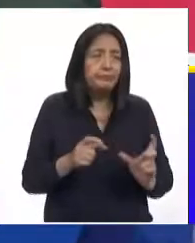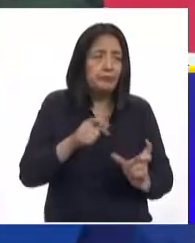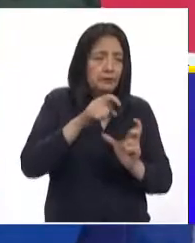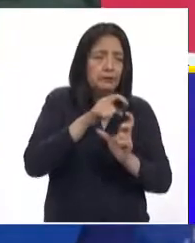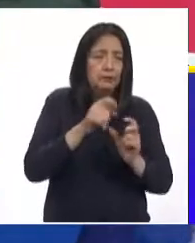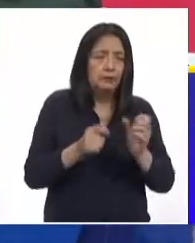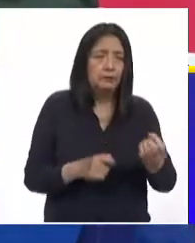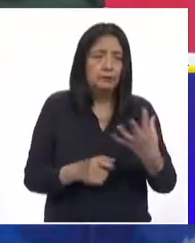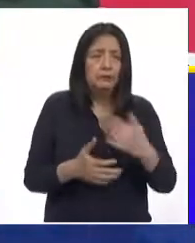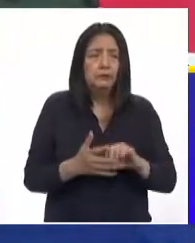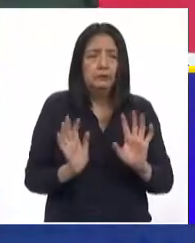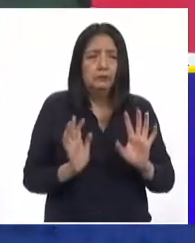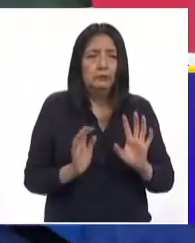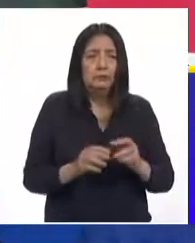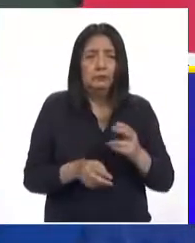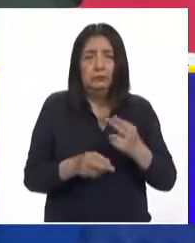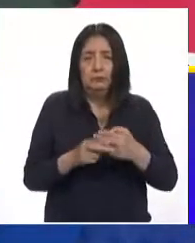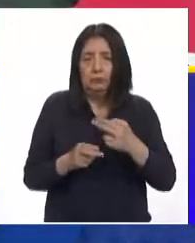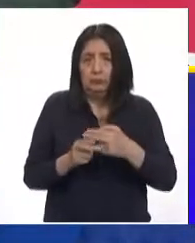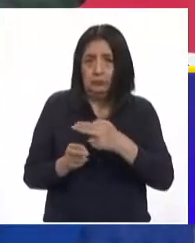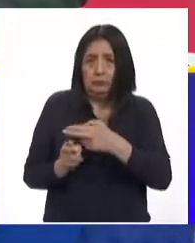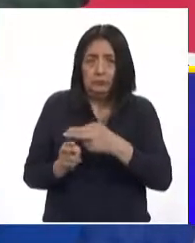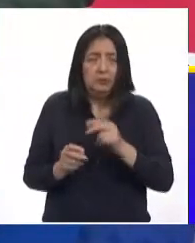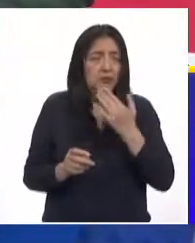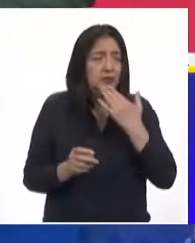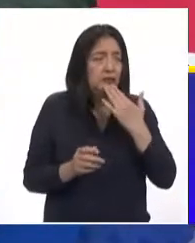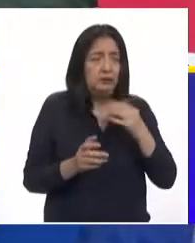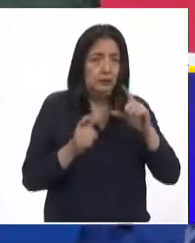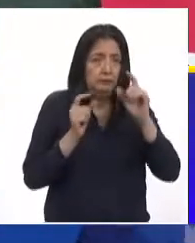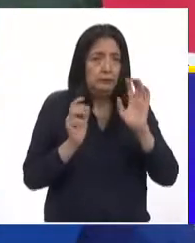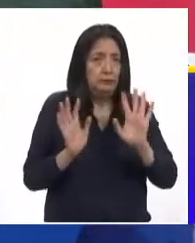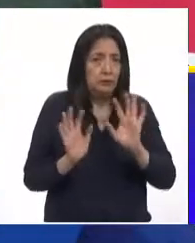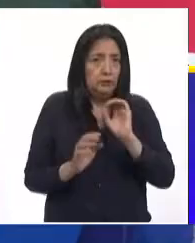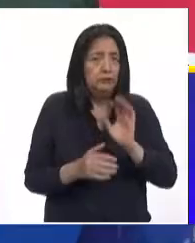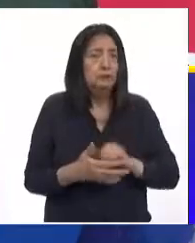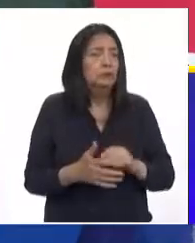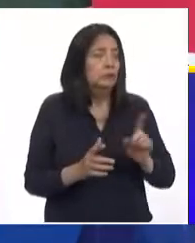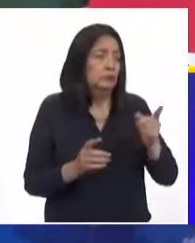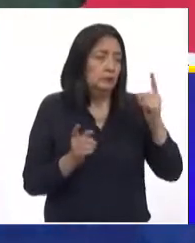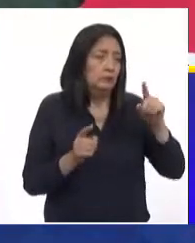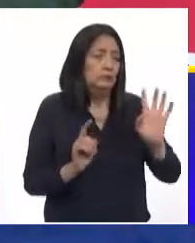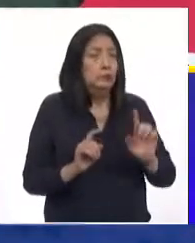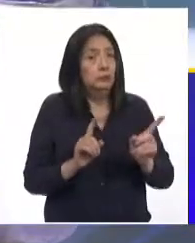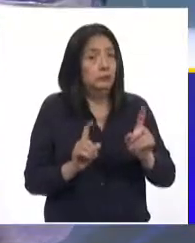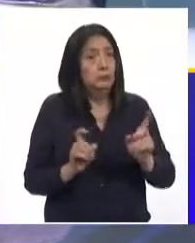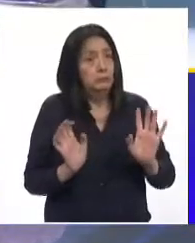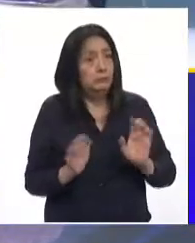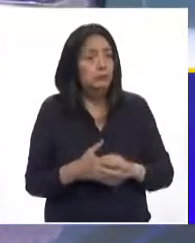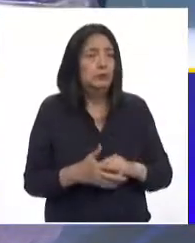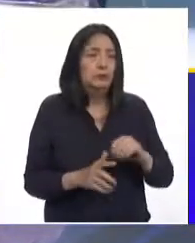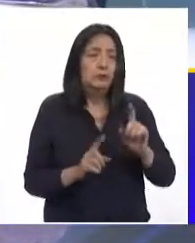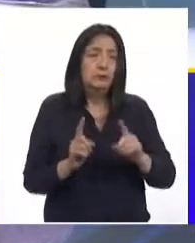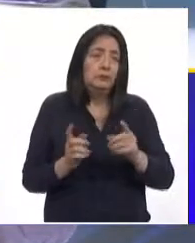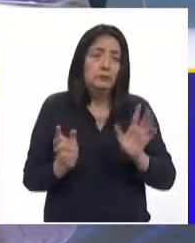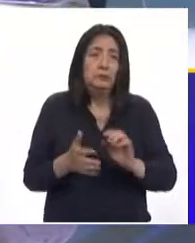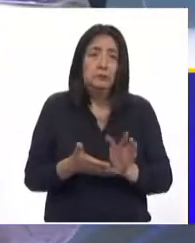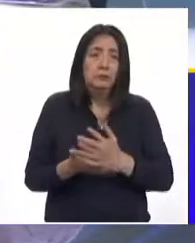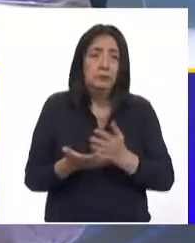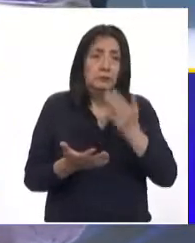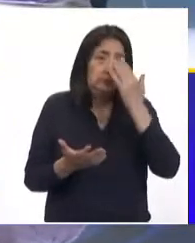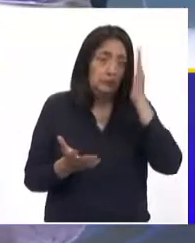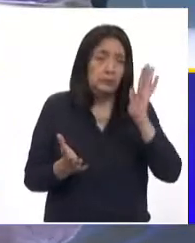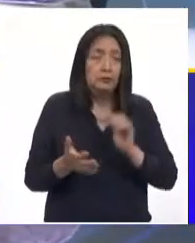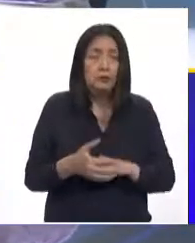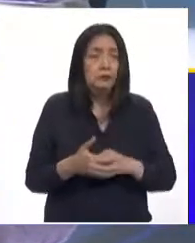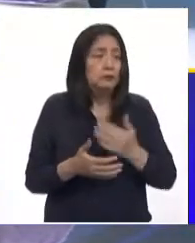no han determinado precisamente los nombres de quiénes serían estas enfermeras. De acuerdo, claro, esa es la pregunta. Si en algunos casos no se ha